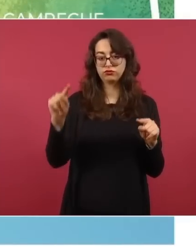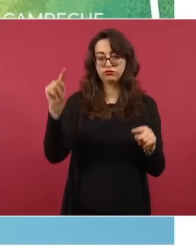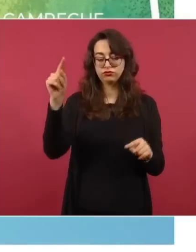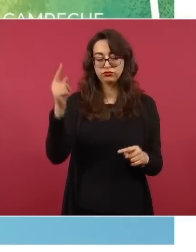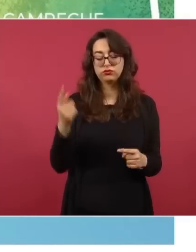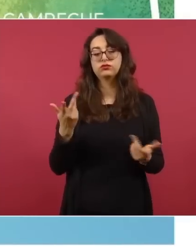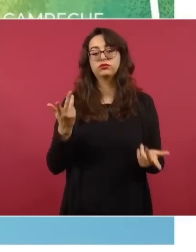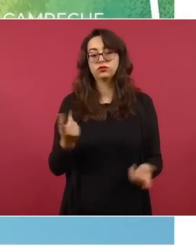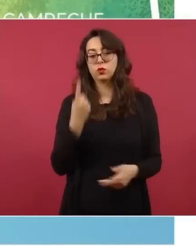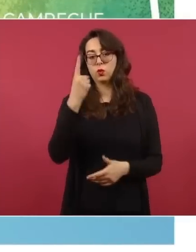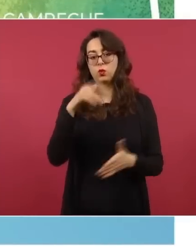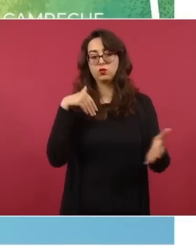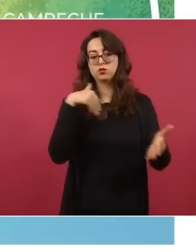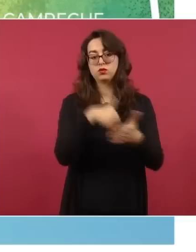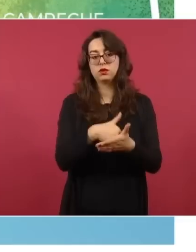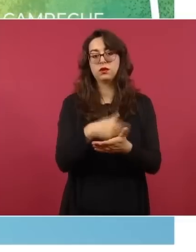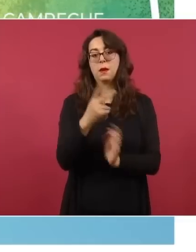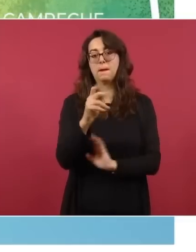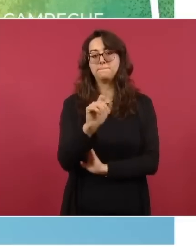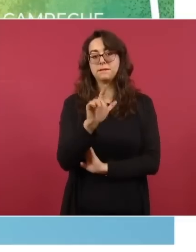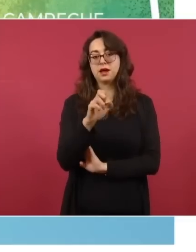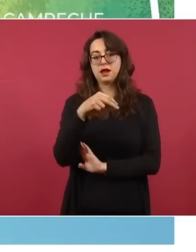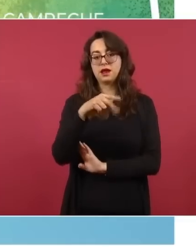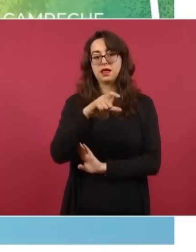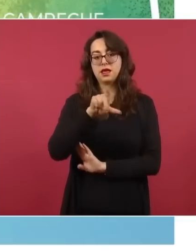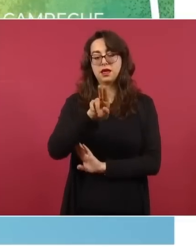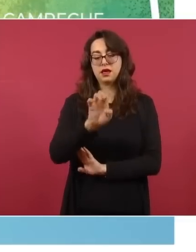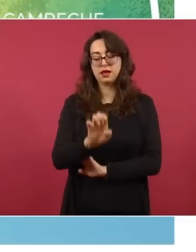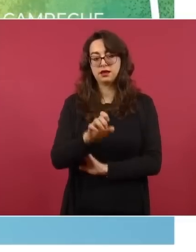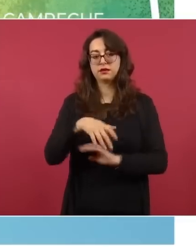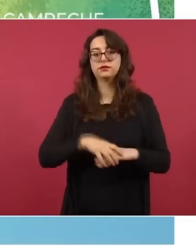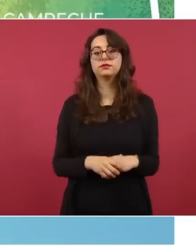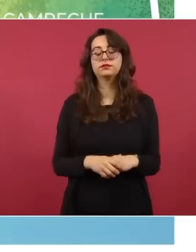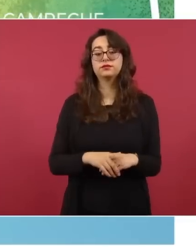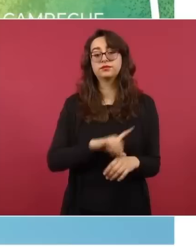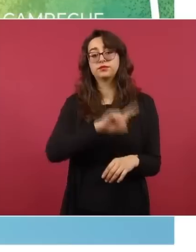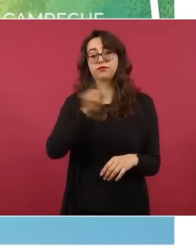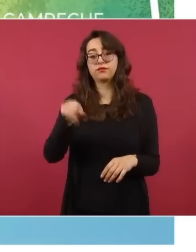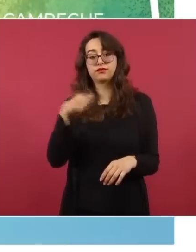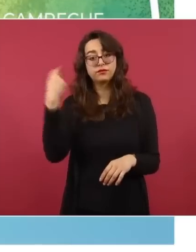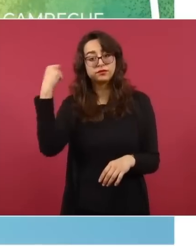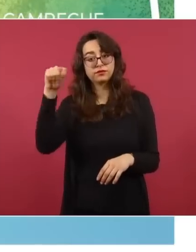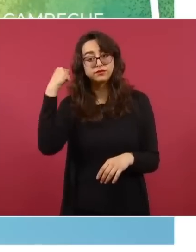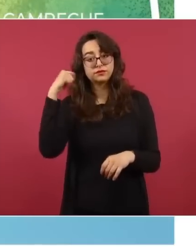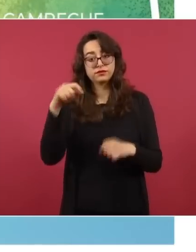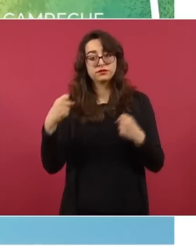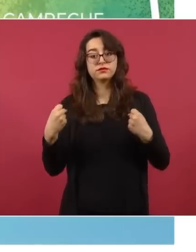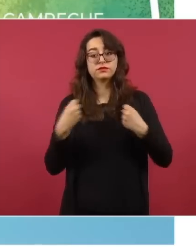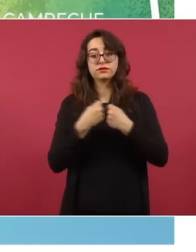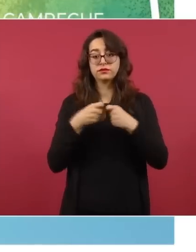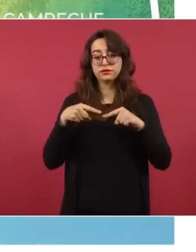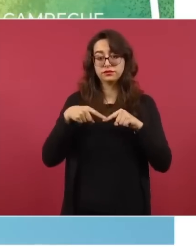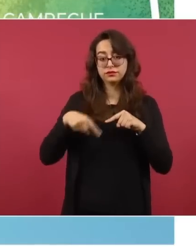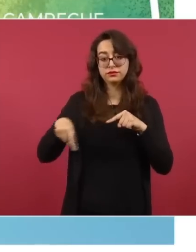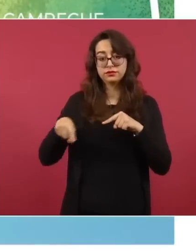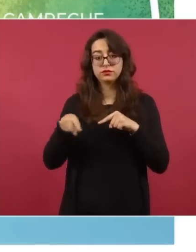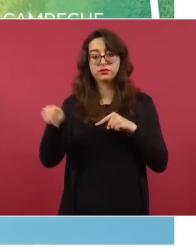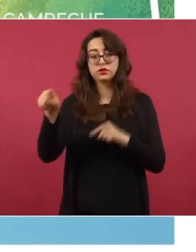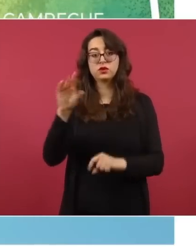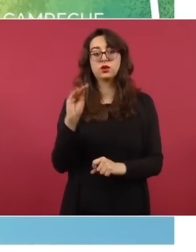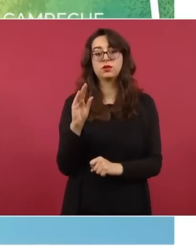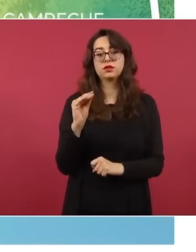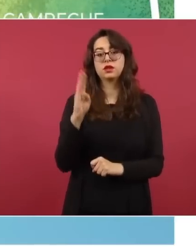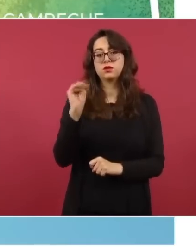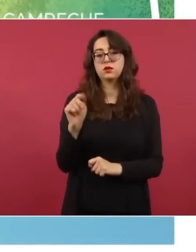una estación en Palenque en Tabasco el tren Maya comprende 90 noventa y nueve punto dos kilómetros